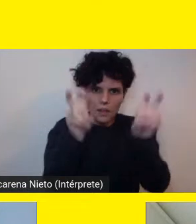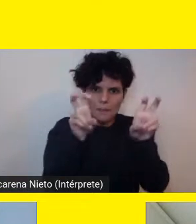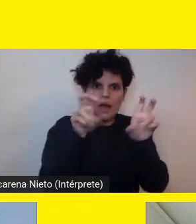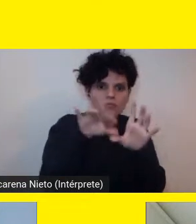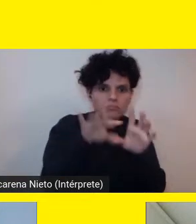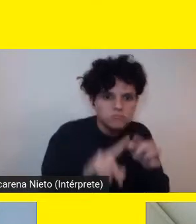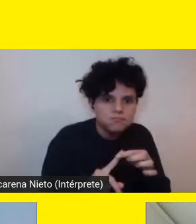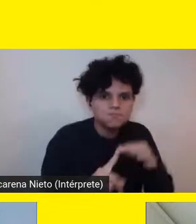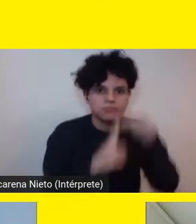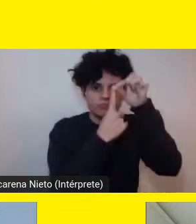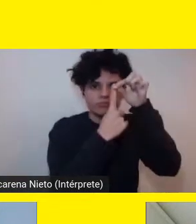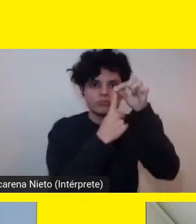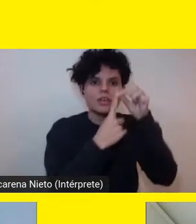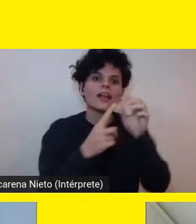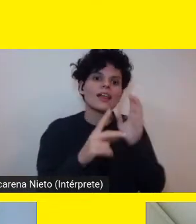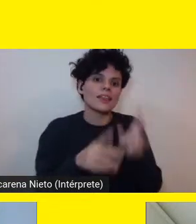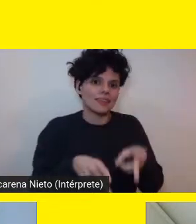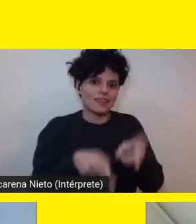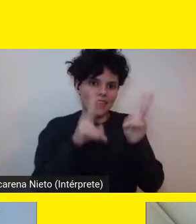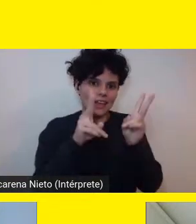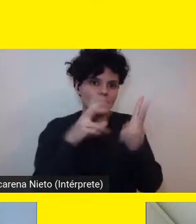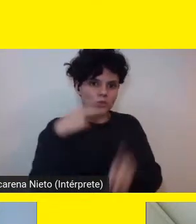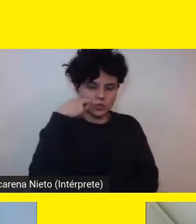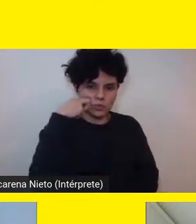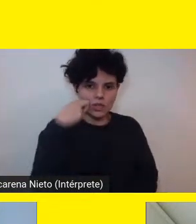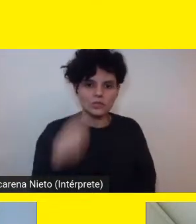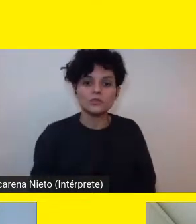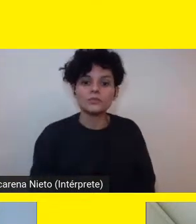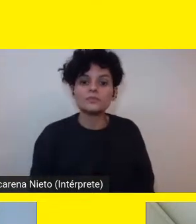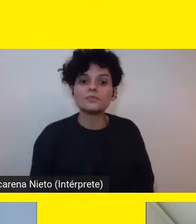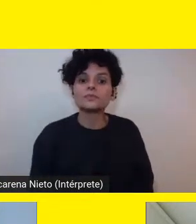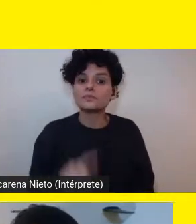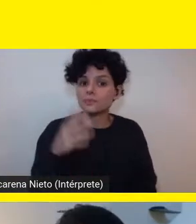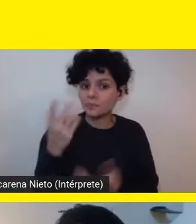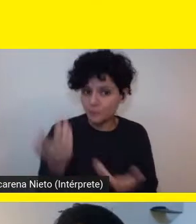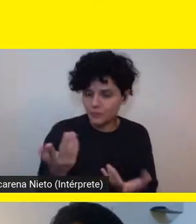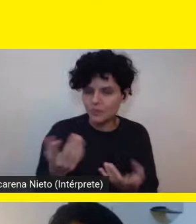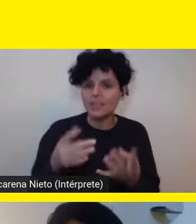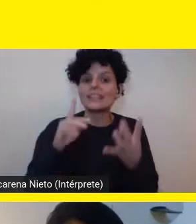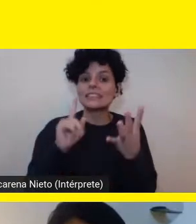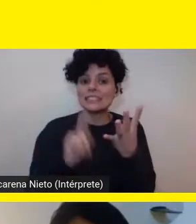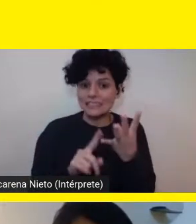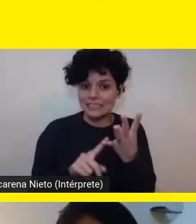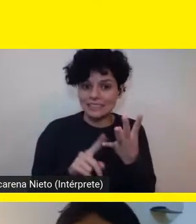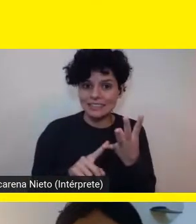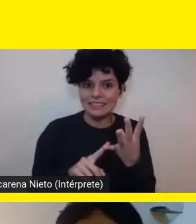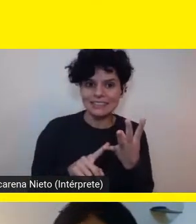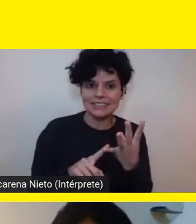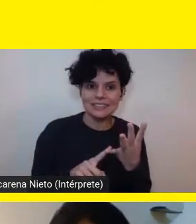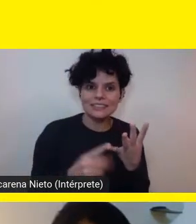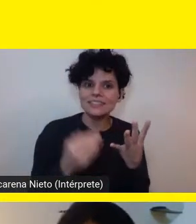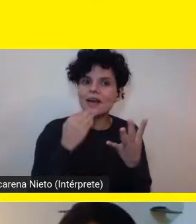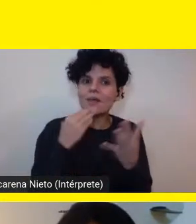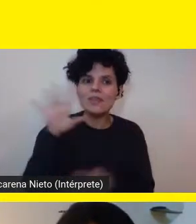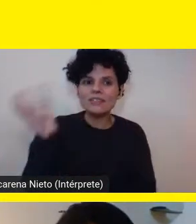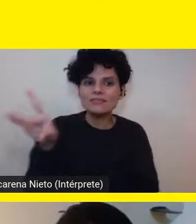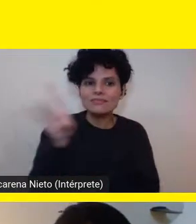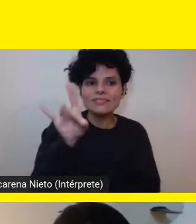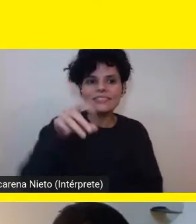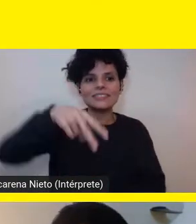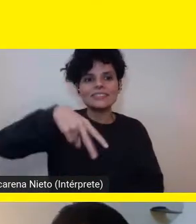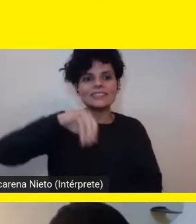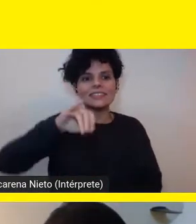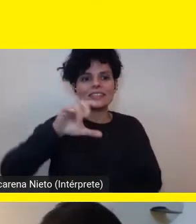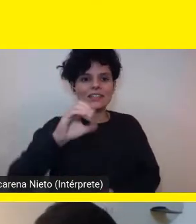Nos acompaña igualmente Nicole Cram, quien estudió... cine